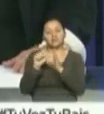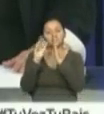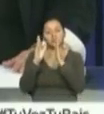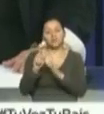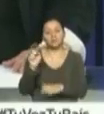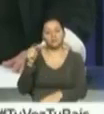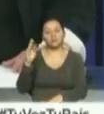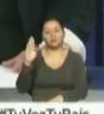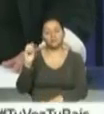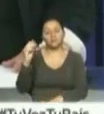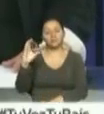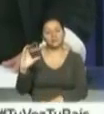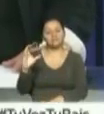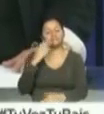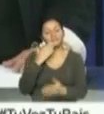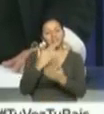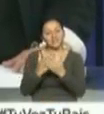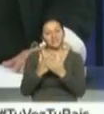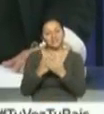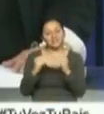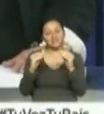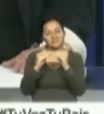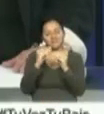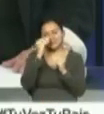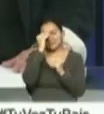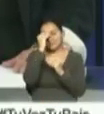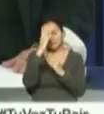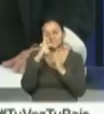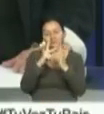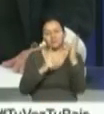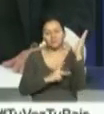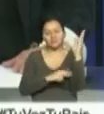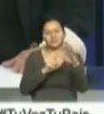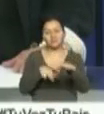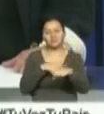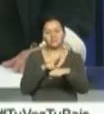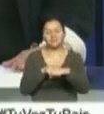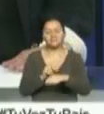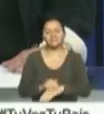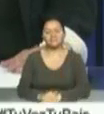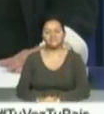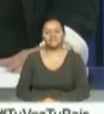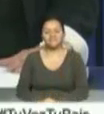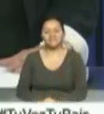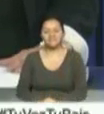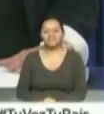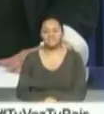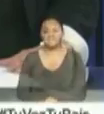www.elciudadano.gov.es. Ahora los dejamos con la programación regular de Teleciudadana.